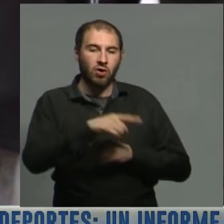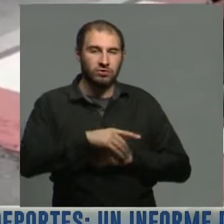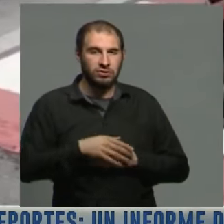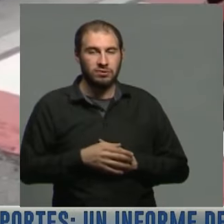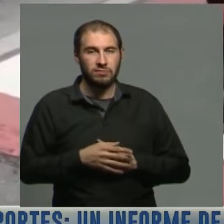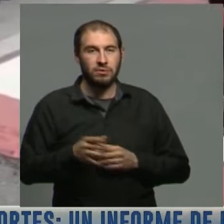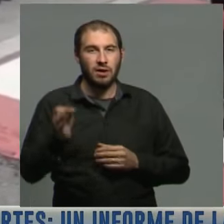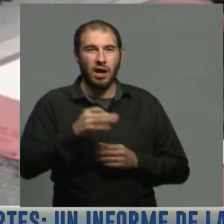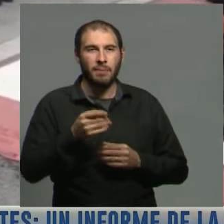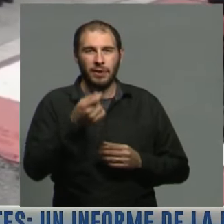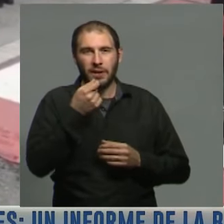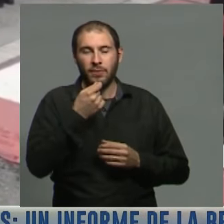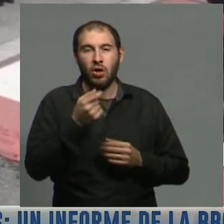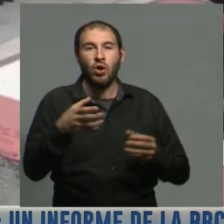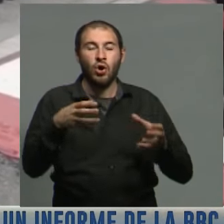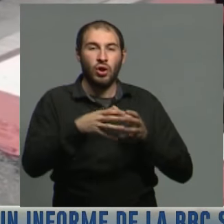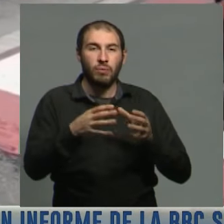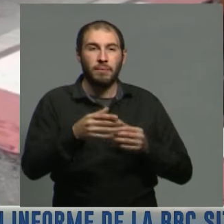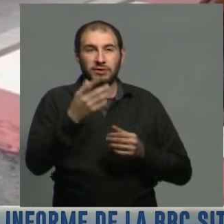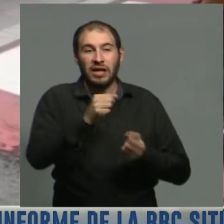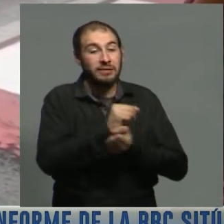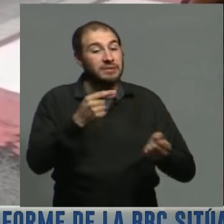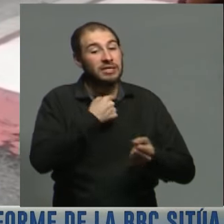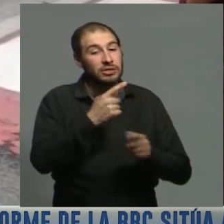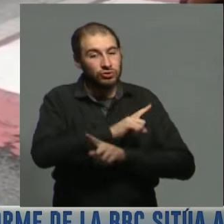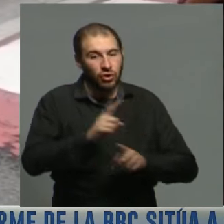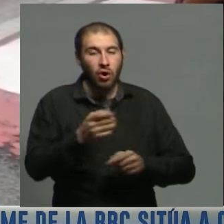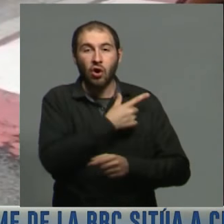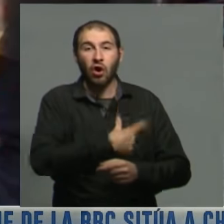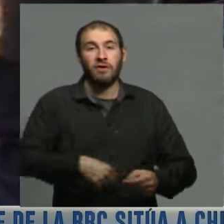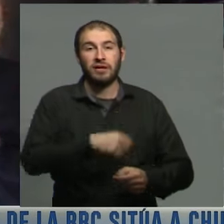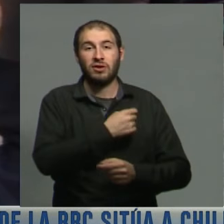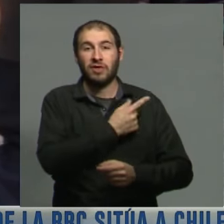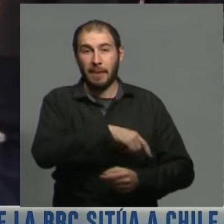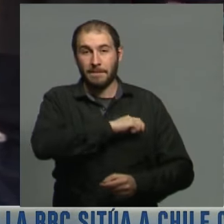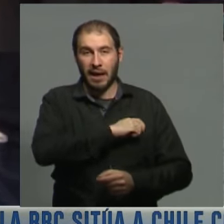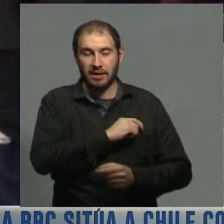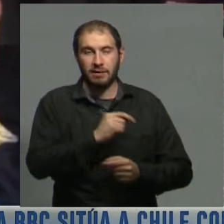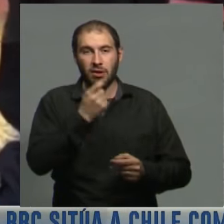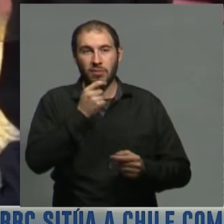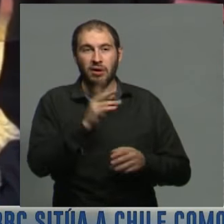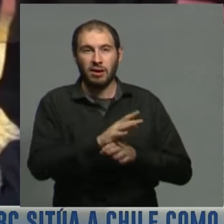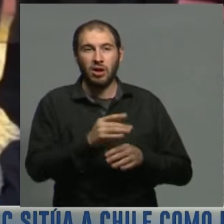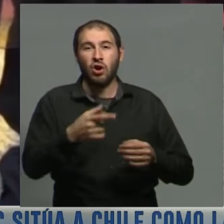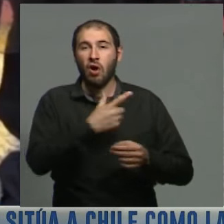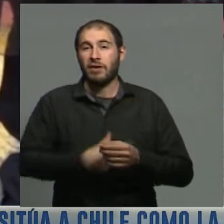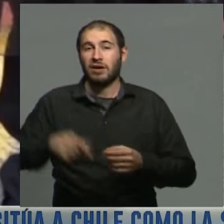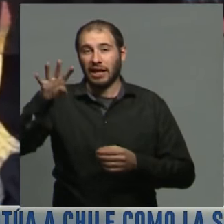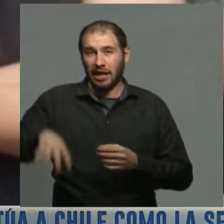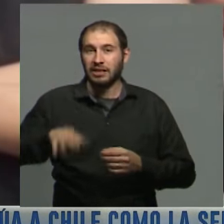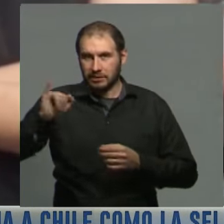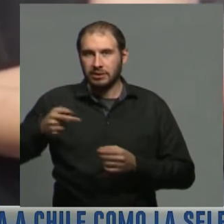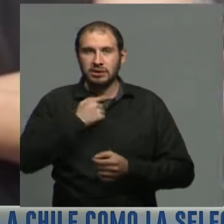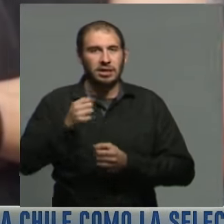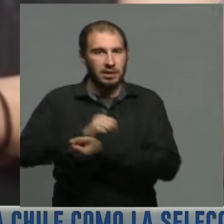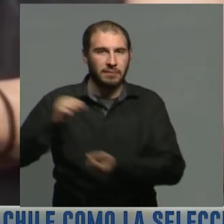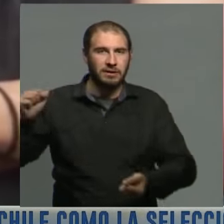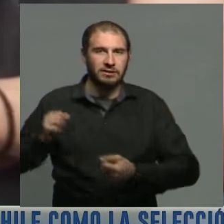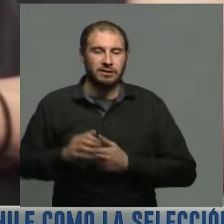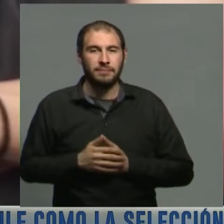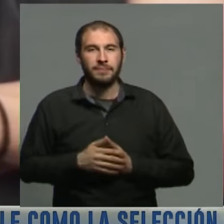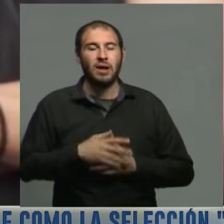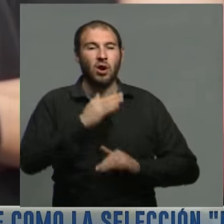caso. Podríamos encontrar tanto la gente que no quiere la independencia, o el gobierno de España en una parte más significada, y el gobierno de Cataluña que sí quiere la independencia,